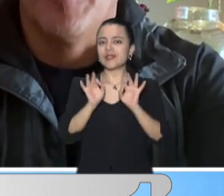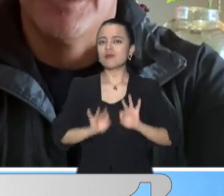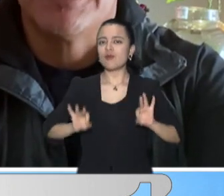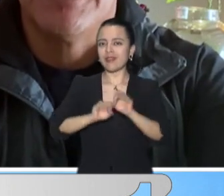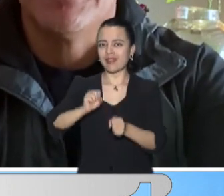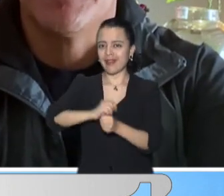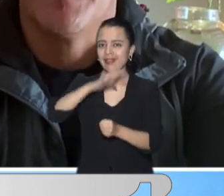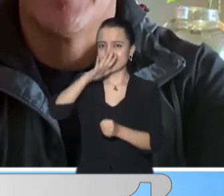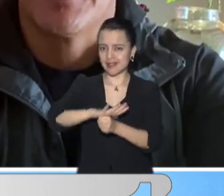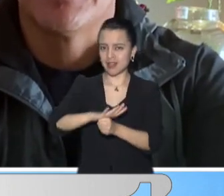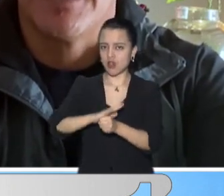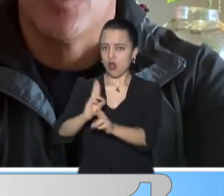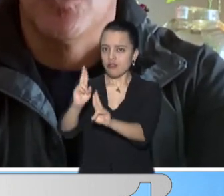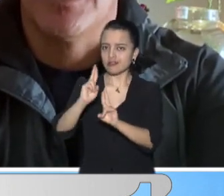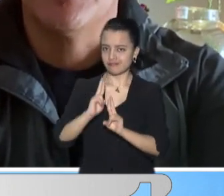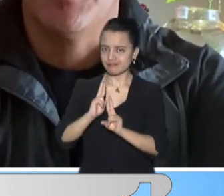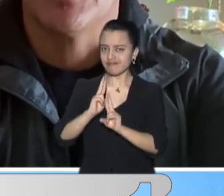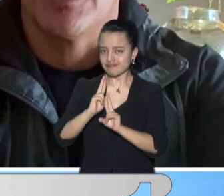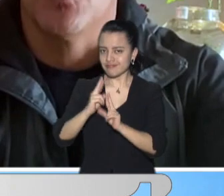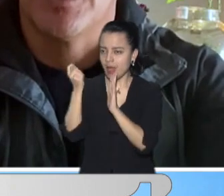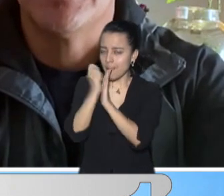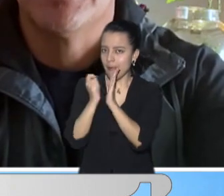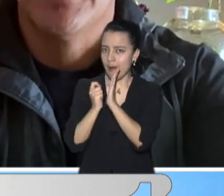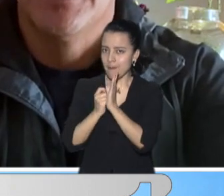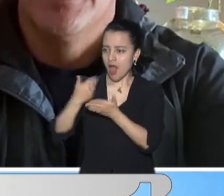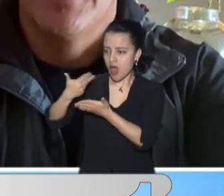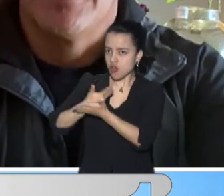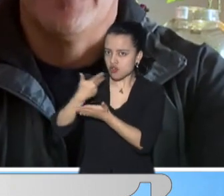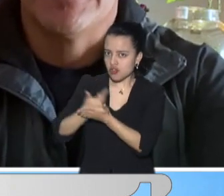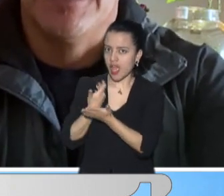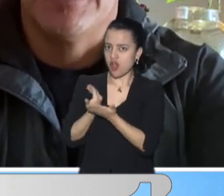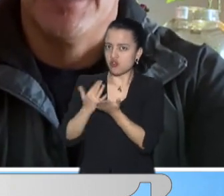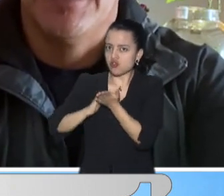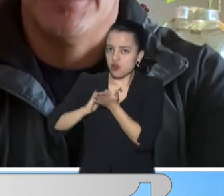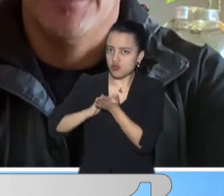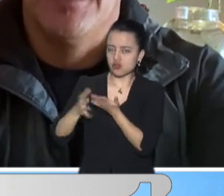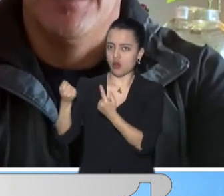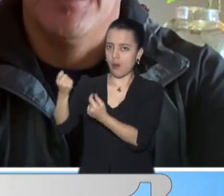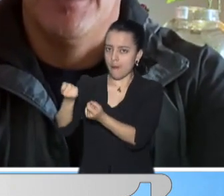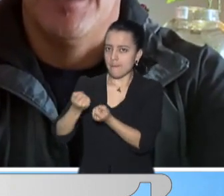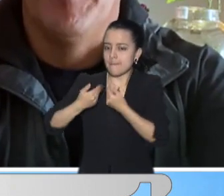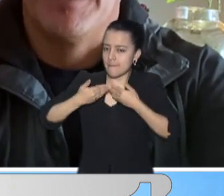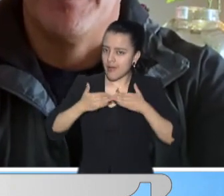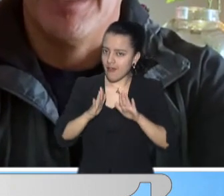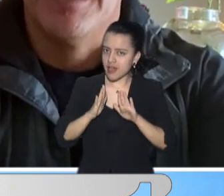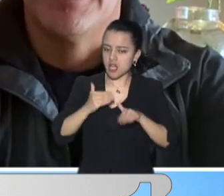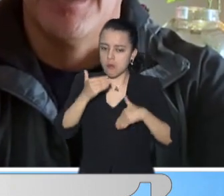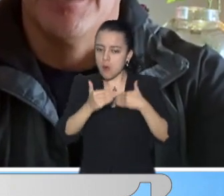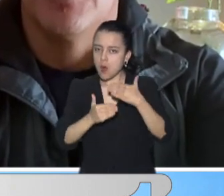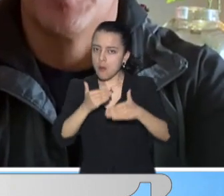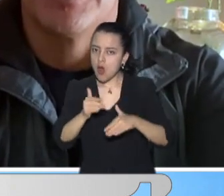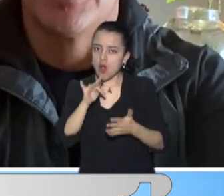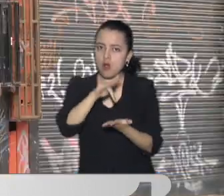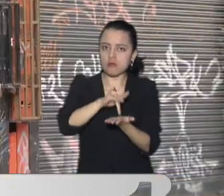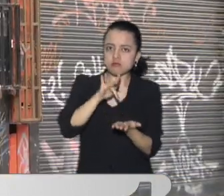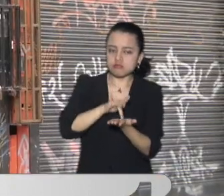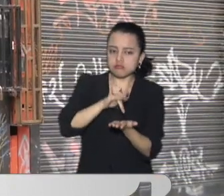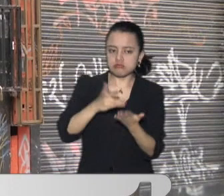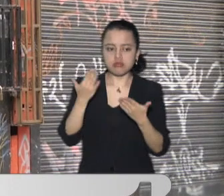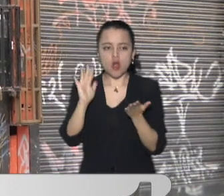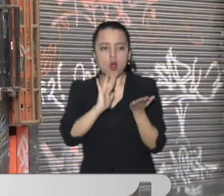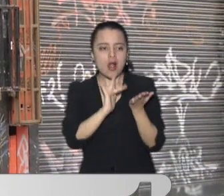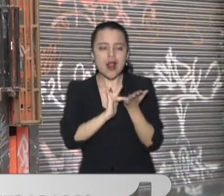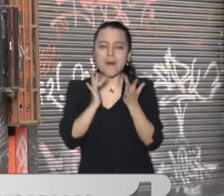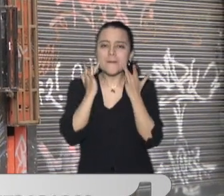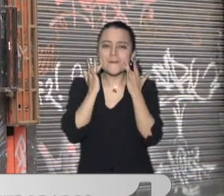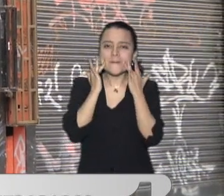distrito propuestas seguras, bioseguras, que faciliten la permanencia en los puestos que se